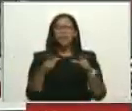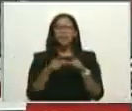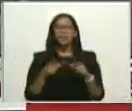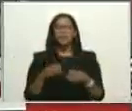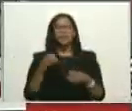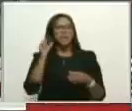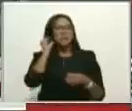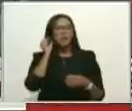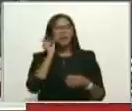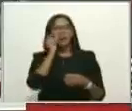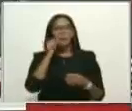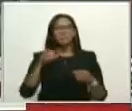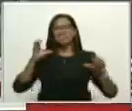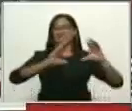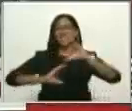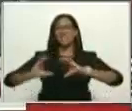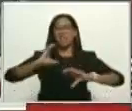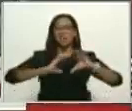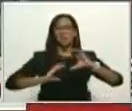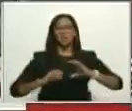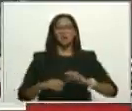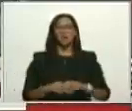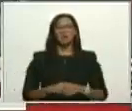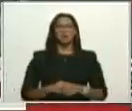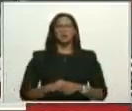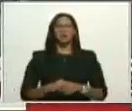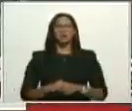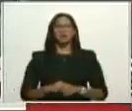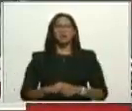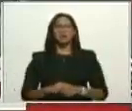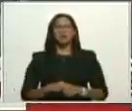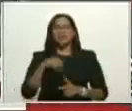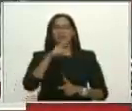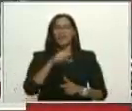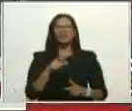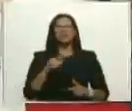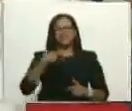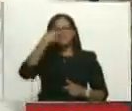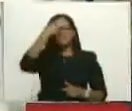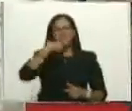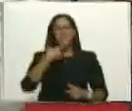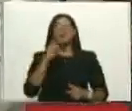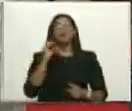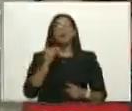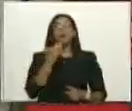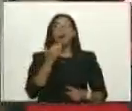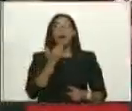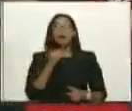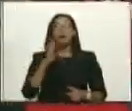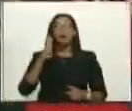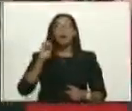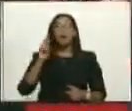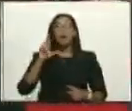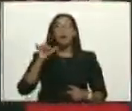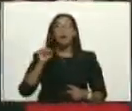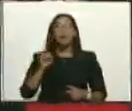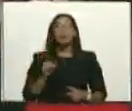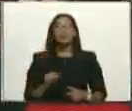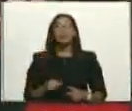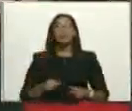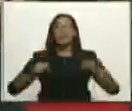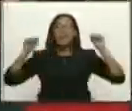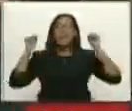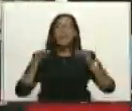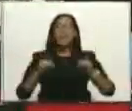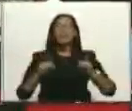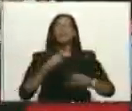compañeros, científicos, científicas, gente seria, pues. Y cuando hablamos algo, Boris, eso es lo que se va a